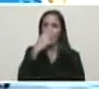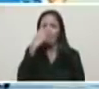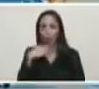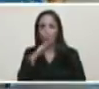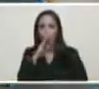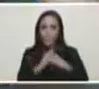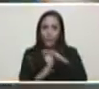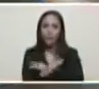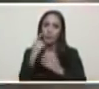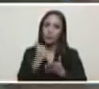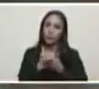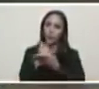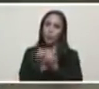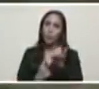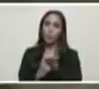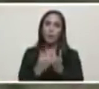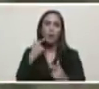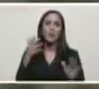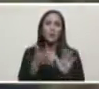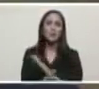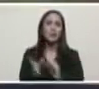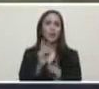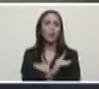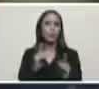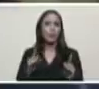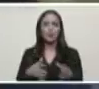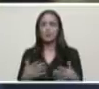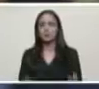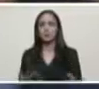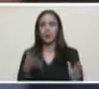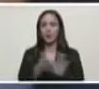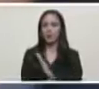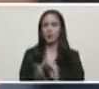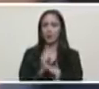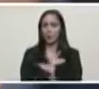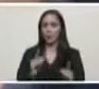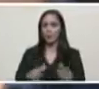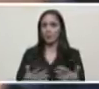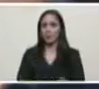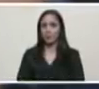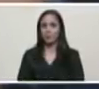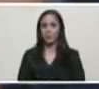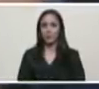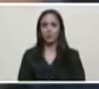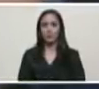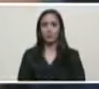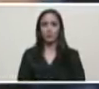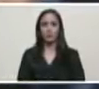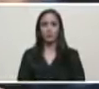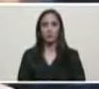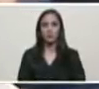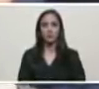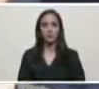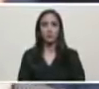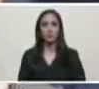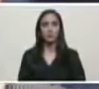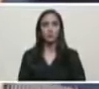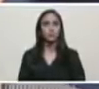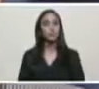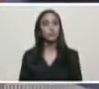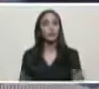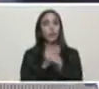la democracia de acuerdo al con la democracia es el poder